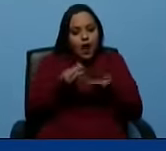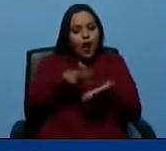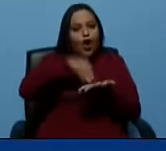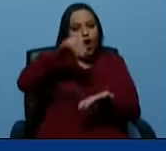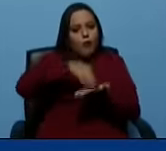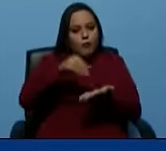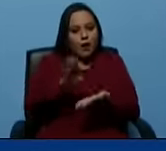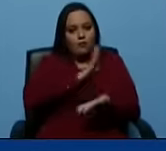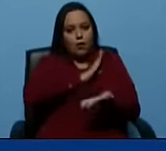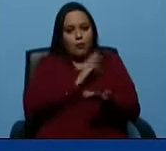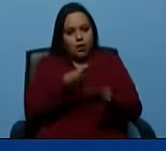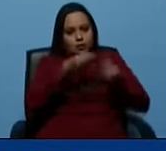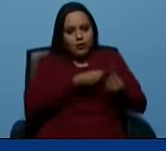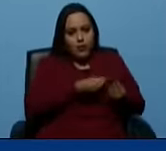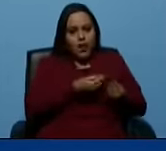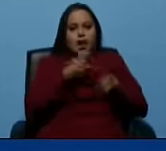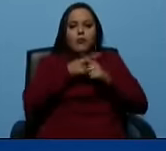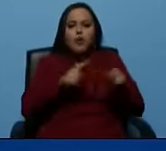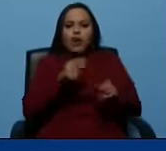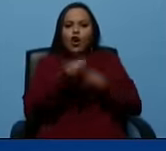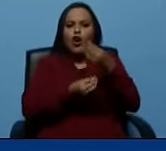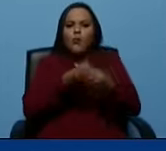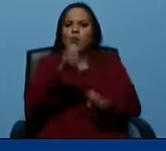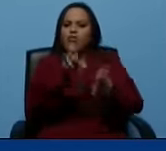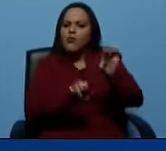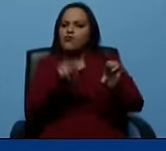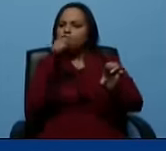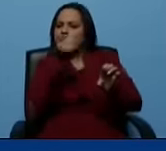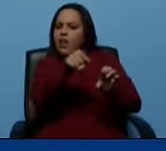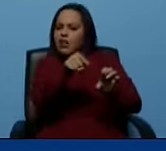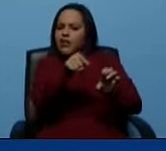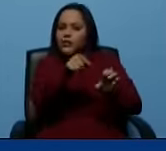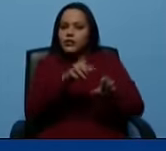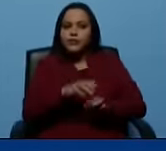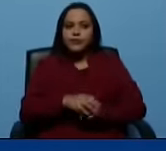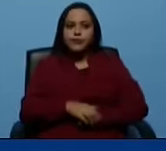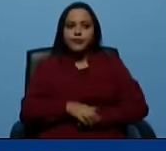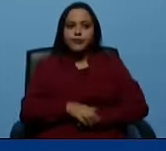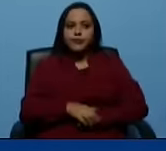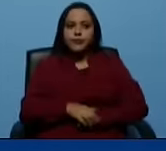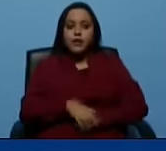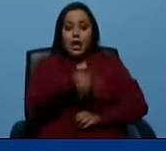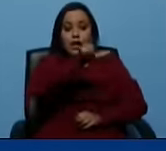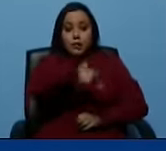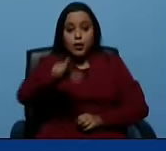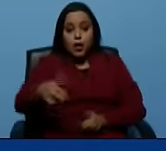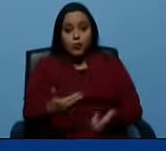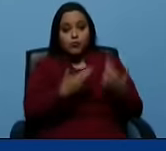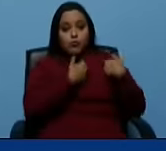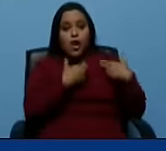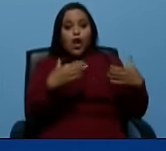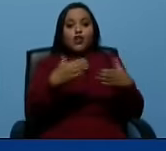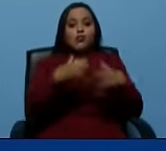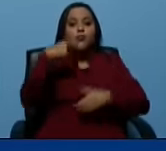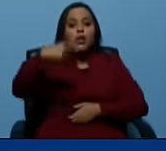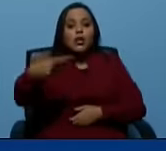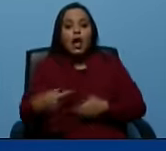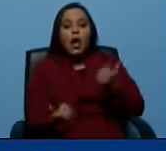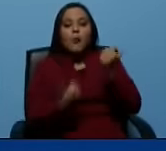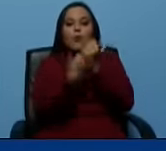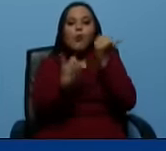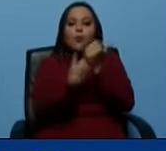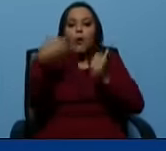acta. Sin embargo, ¿cómo evalúa usted el hecho de que los representantes de los partidos que apoyaron a